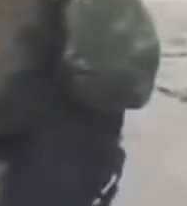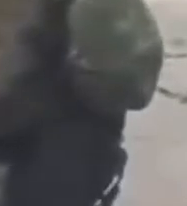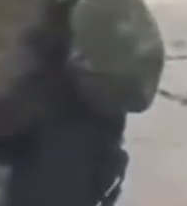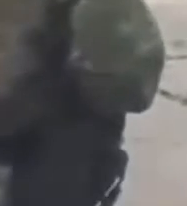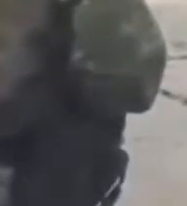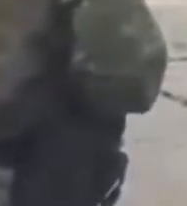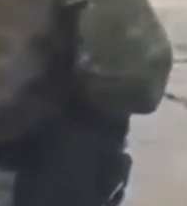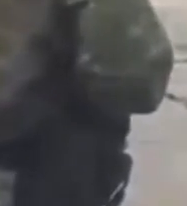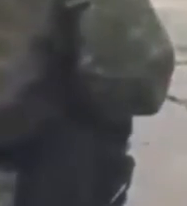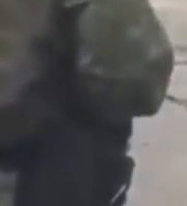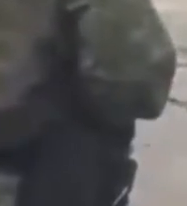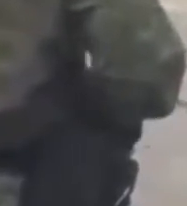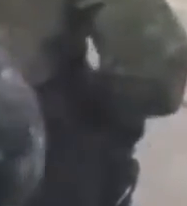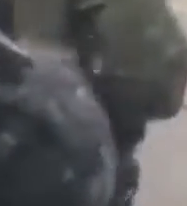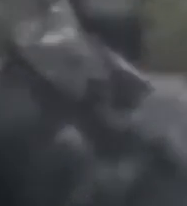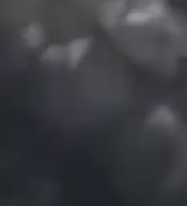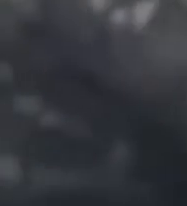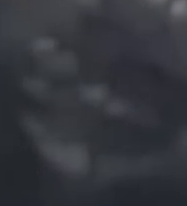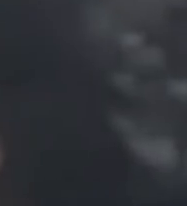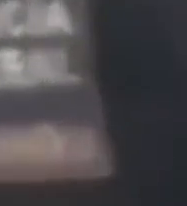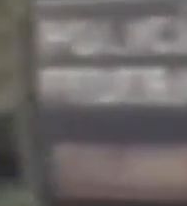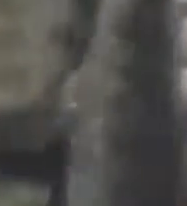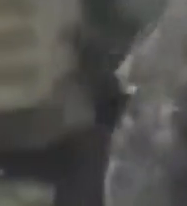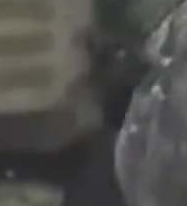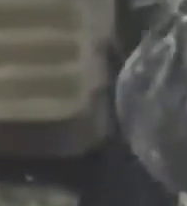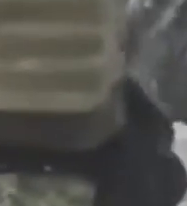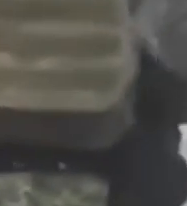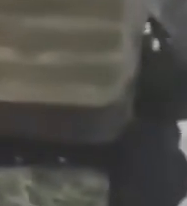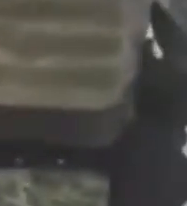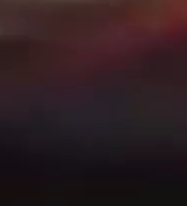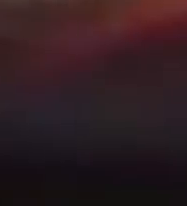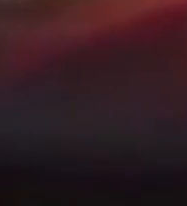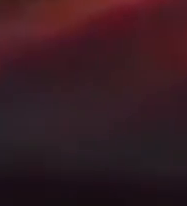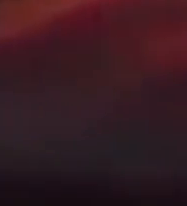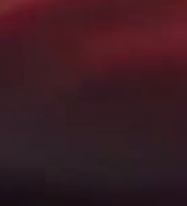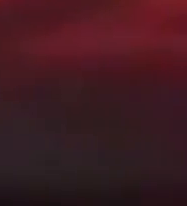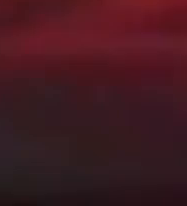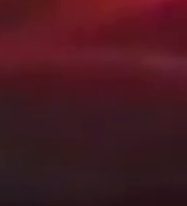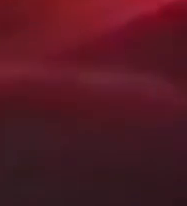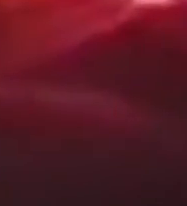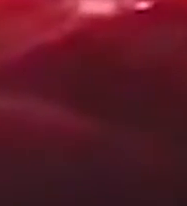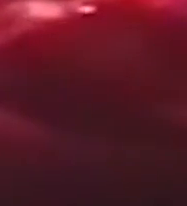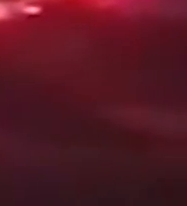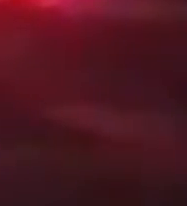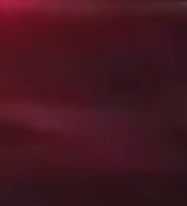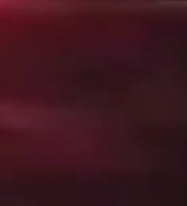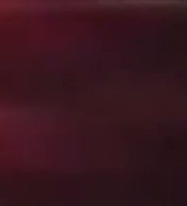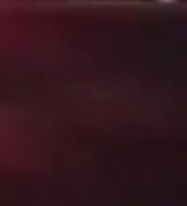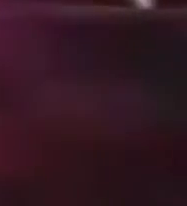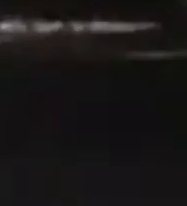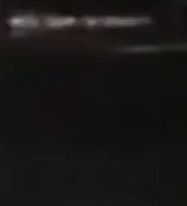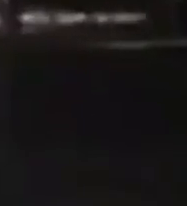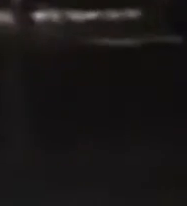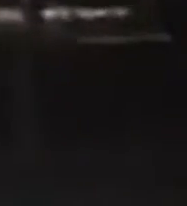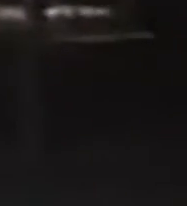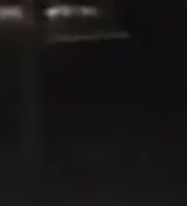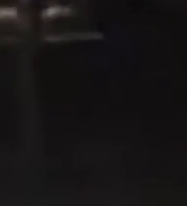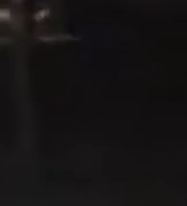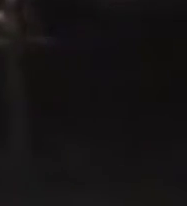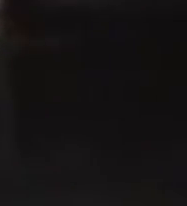reveló que existe un déficit de 77 mil elementos policiacos ya que actualmente hay un total de 281 mil